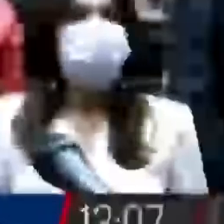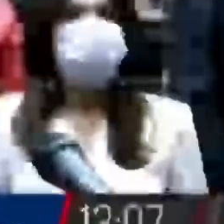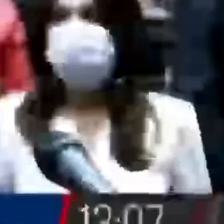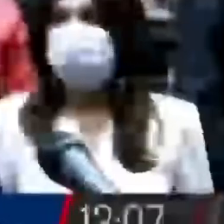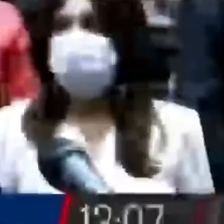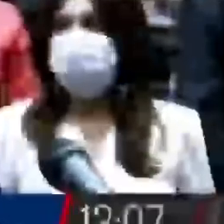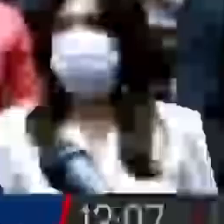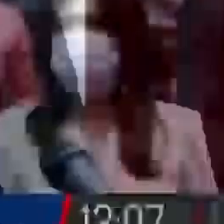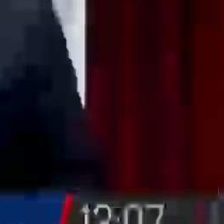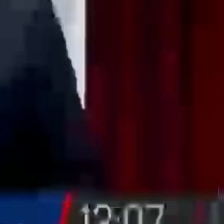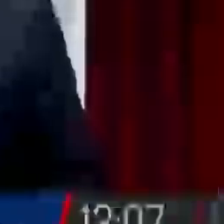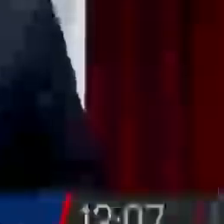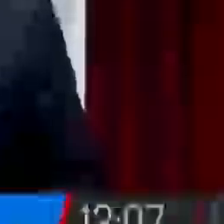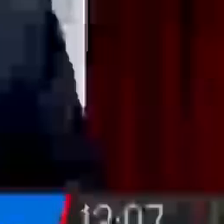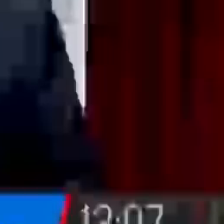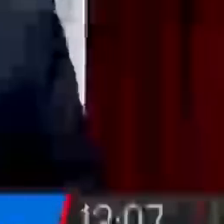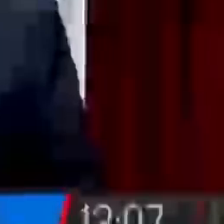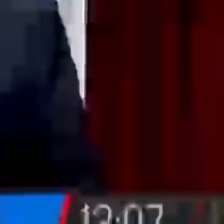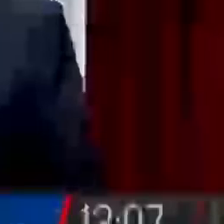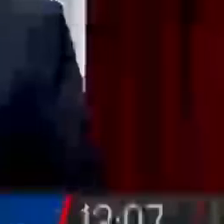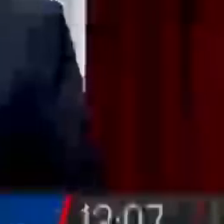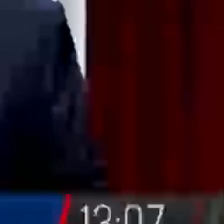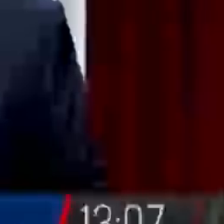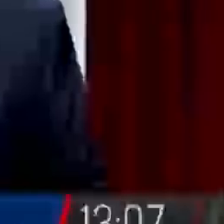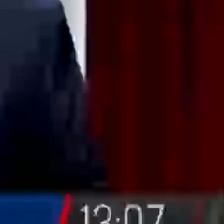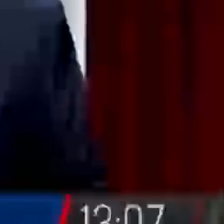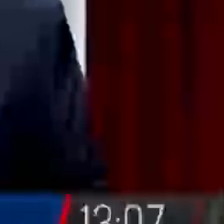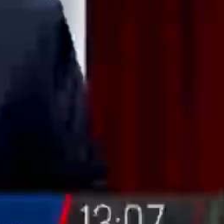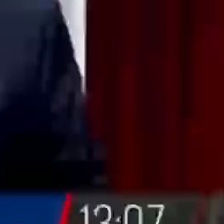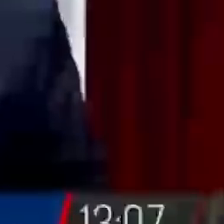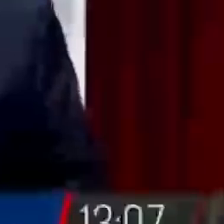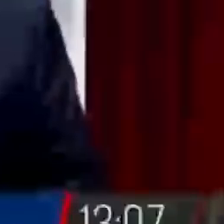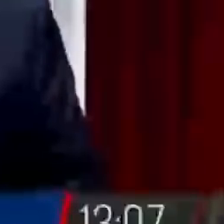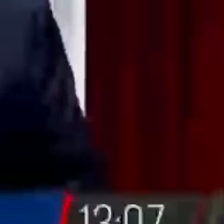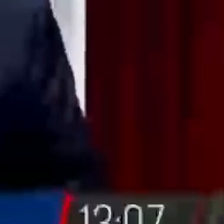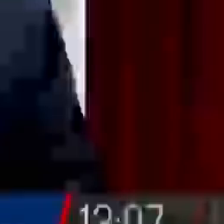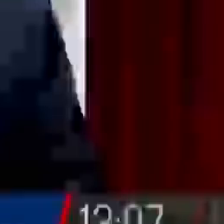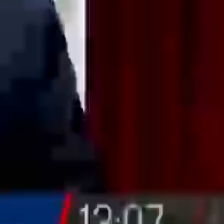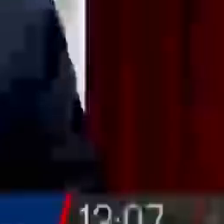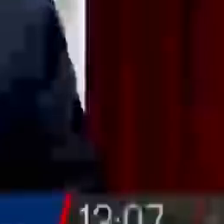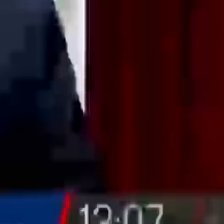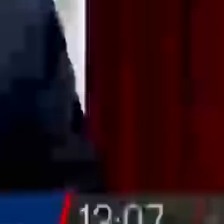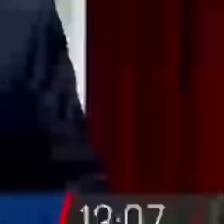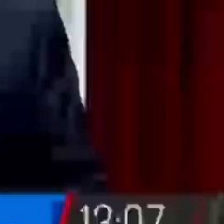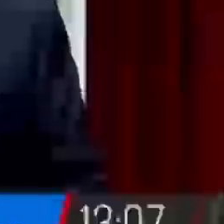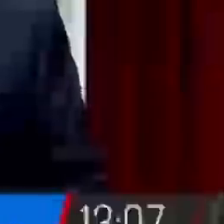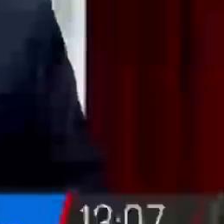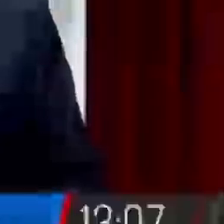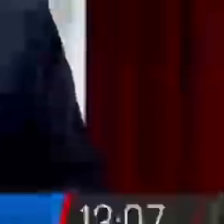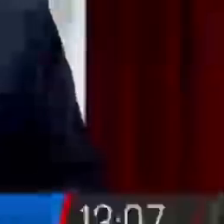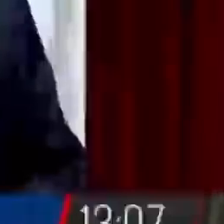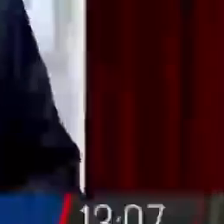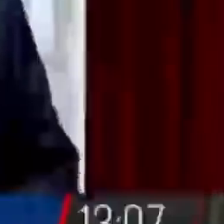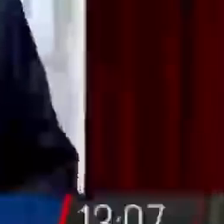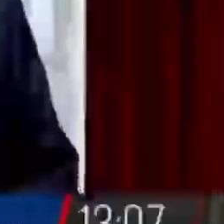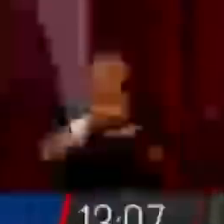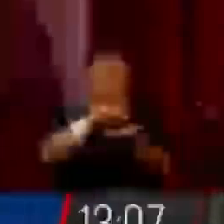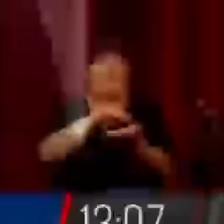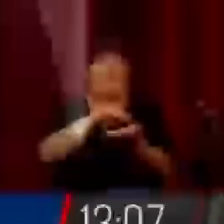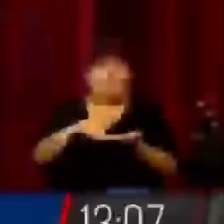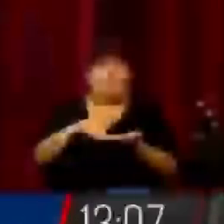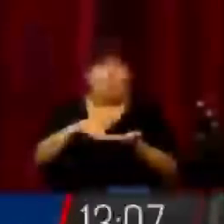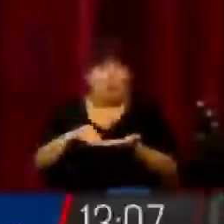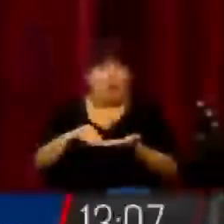también a Leandro Rodrigo Santoro. Alfredo de Loredo. Ahí está de Loredo, a ver. Uh-huh. ¿Juráis desempeñar fielmente el cargo